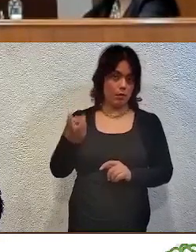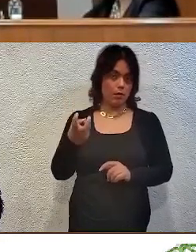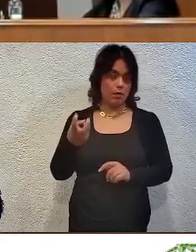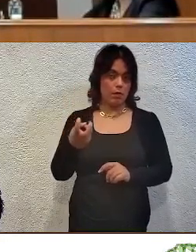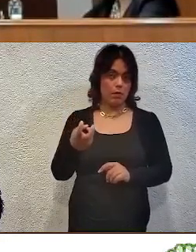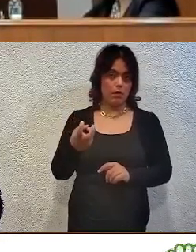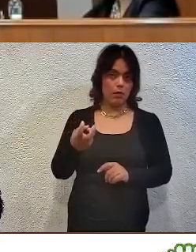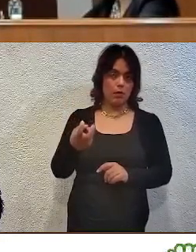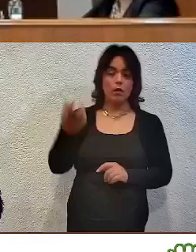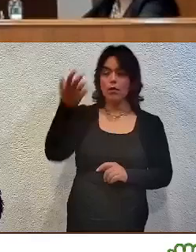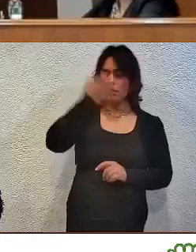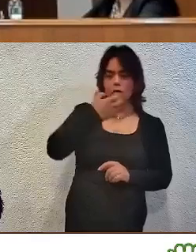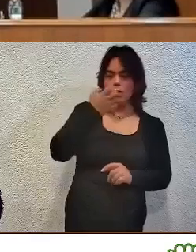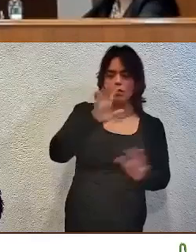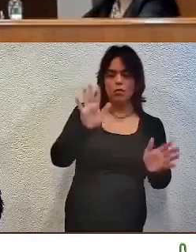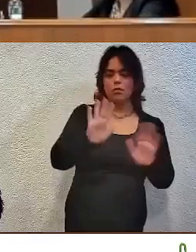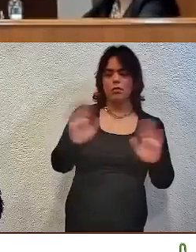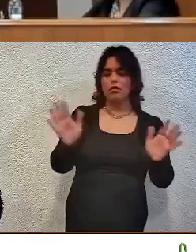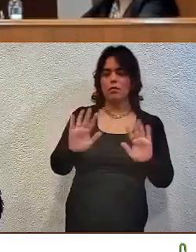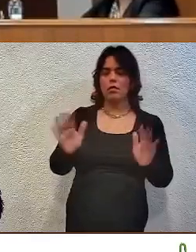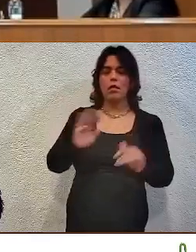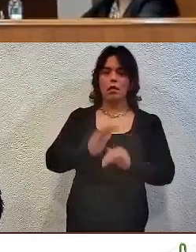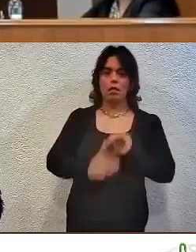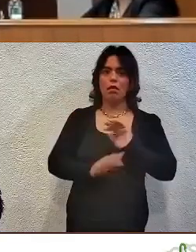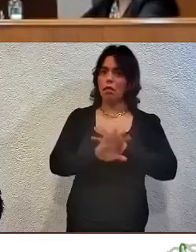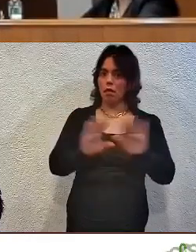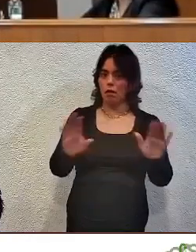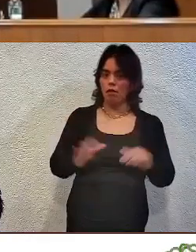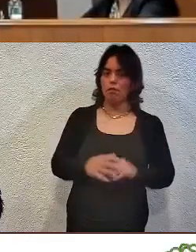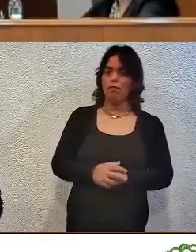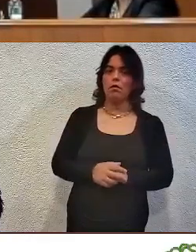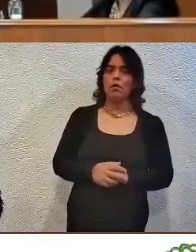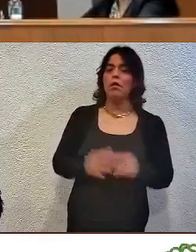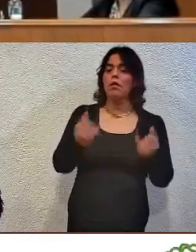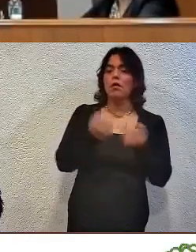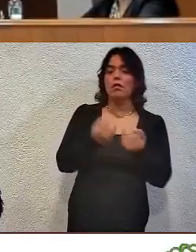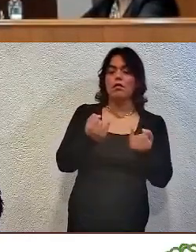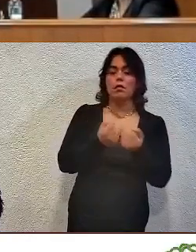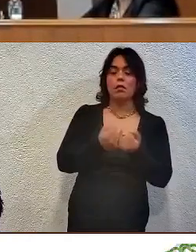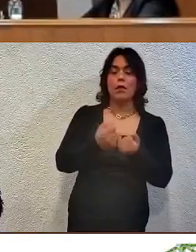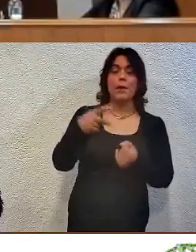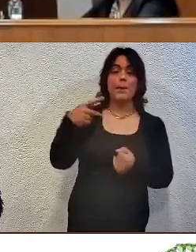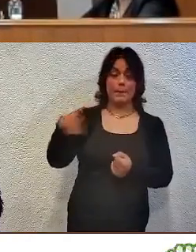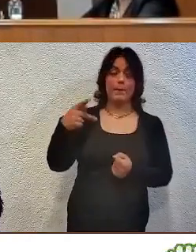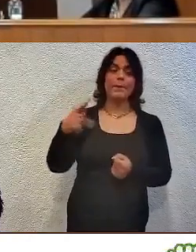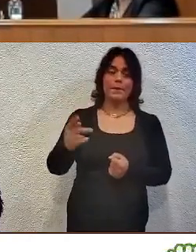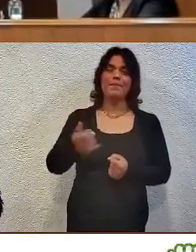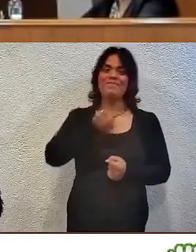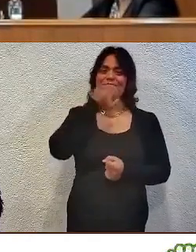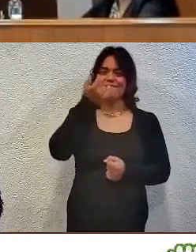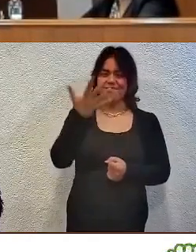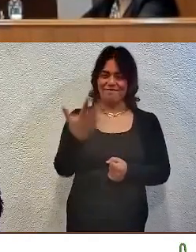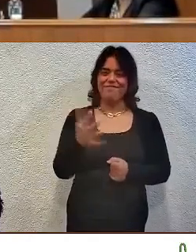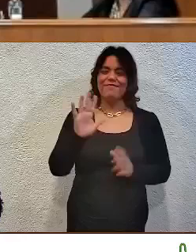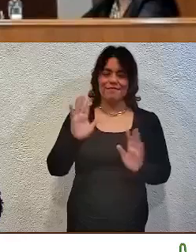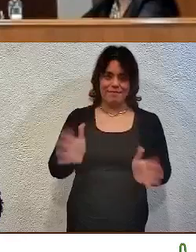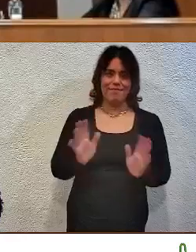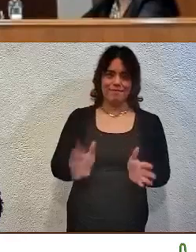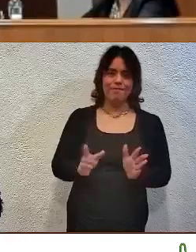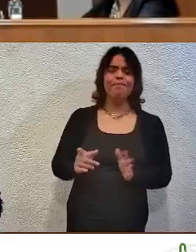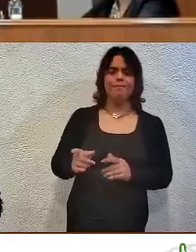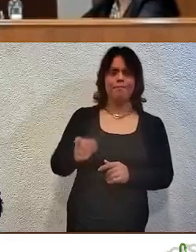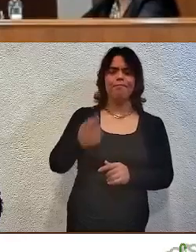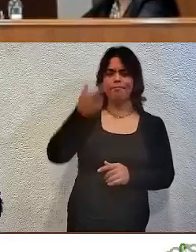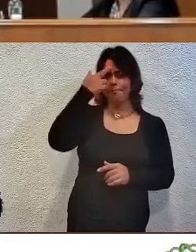de estudio del agravio. Asimismo, al haberse declarado fundado uno de los agravios sustentados por la ciudadana Blanca Brisa